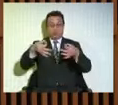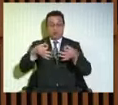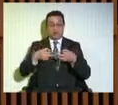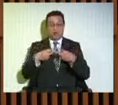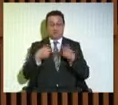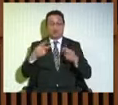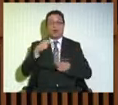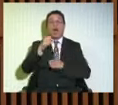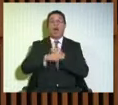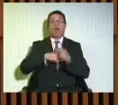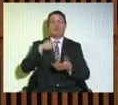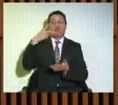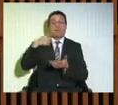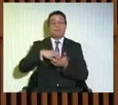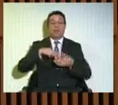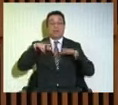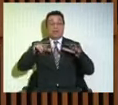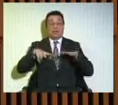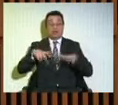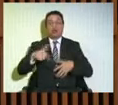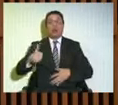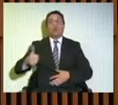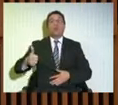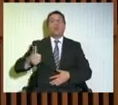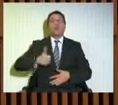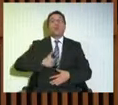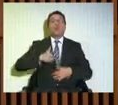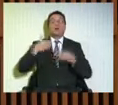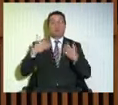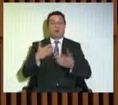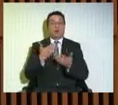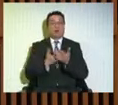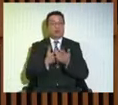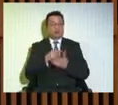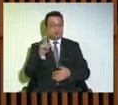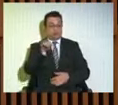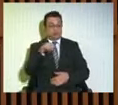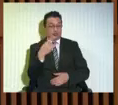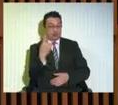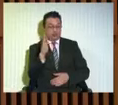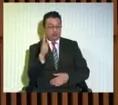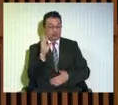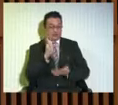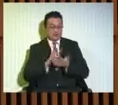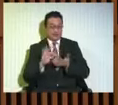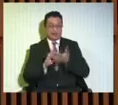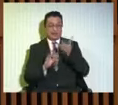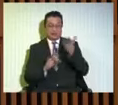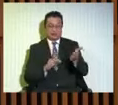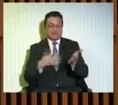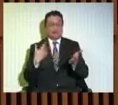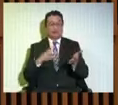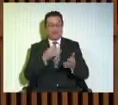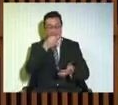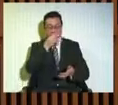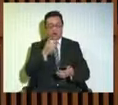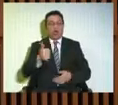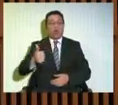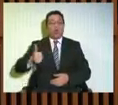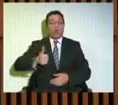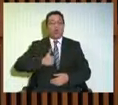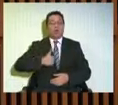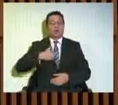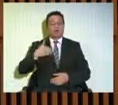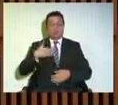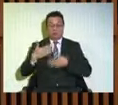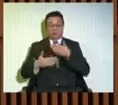que el año 2018 cumplimos, aprovechar que está el subsecretario aquí y manifestarle que cumplimos con nuestra